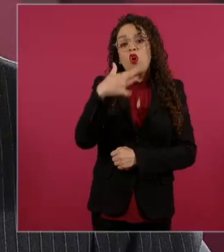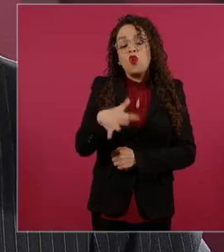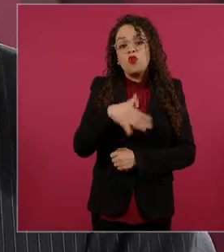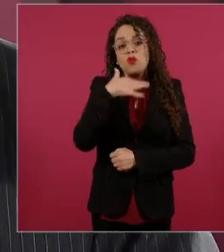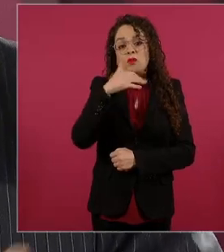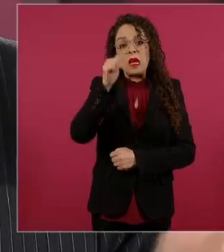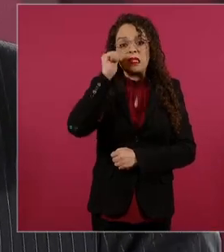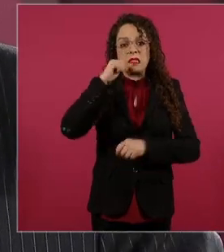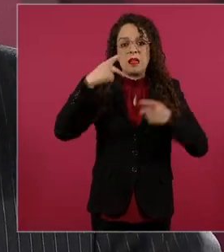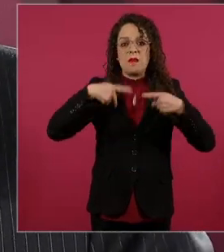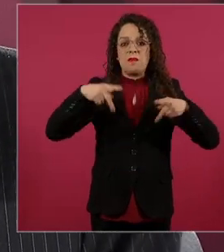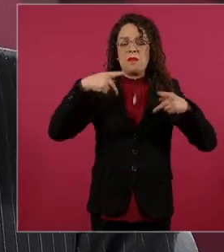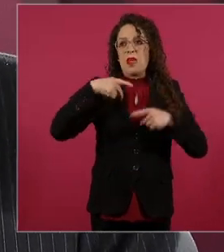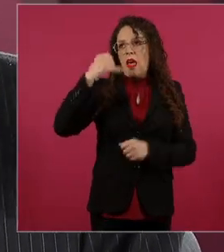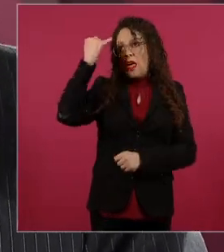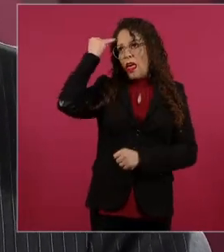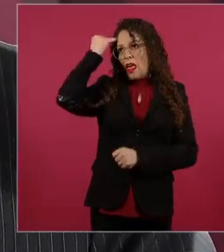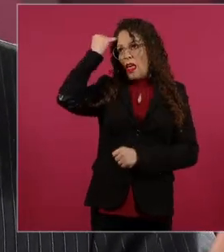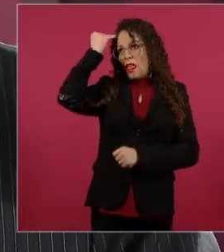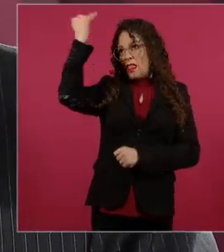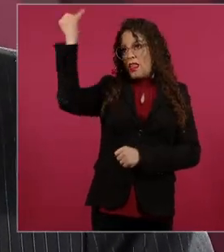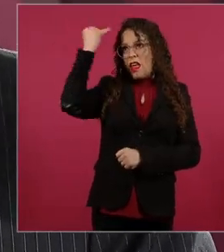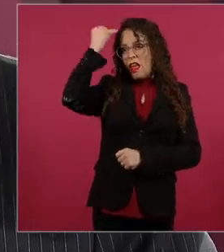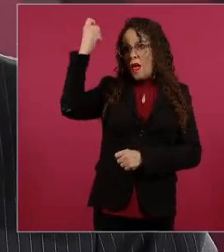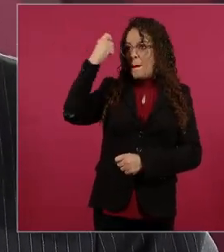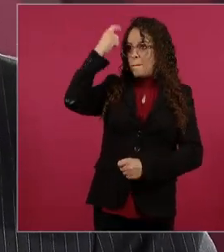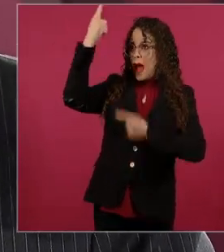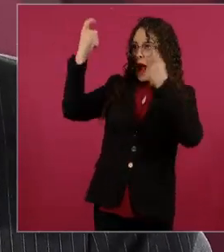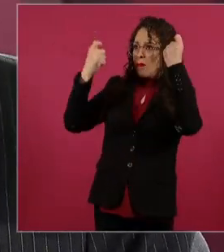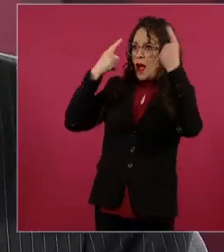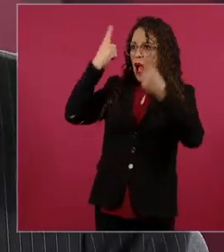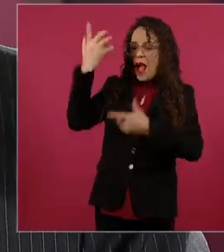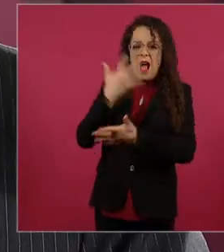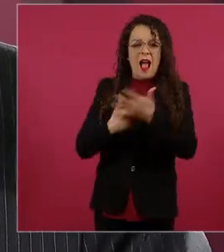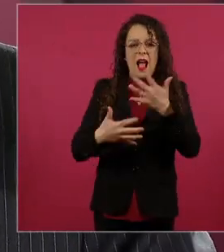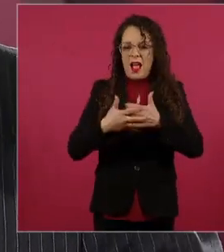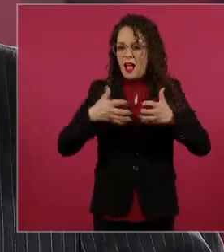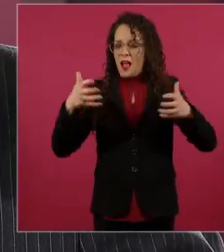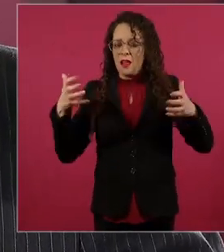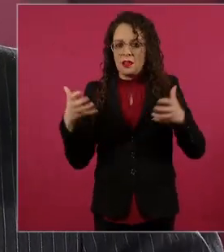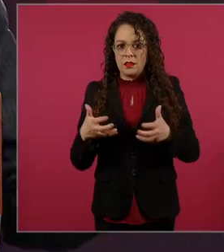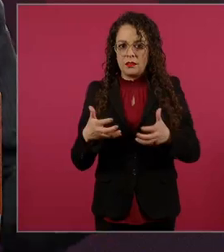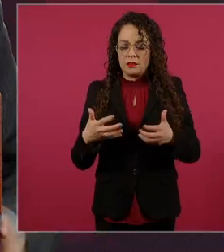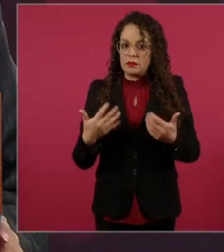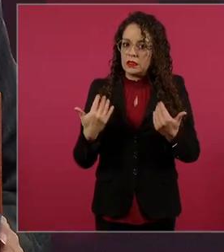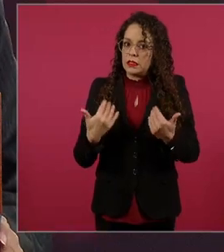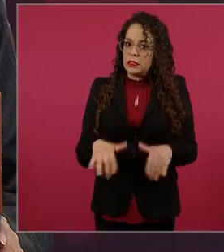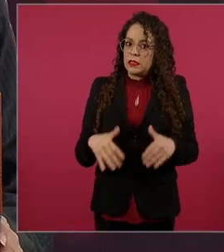Han llegado A ser Presidentes Gente Que no Conocen la historia